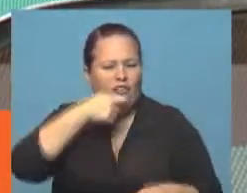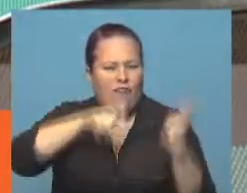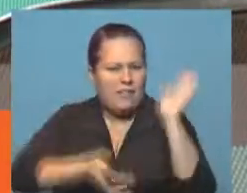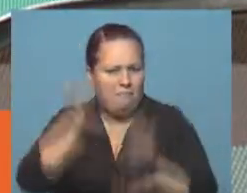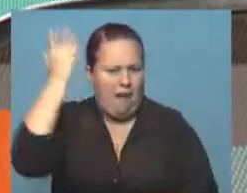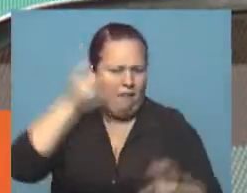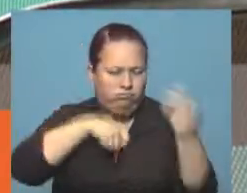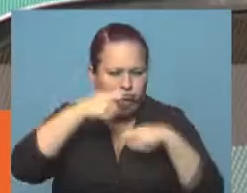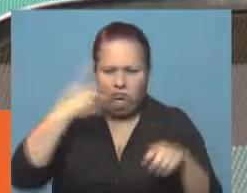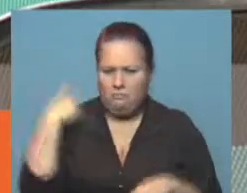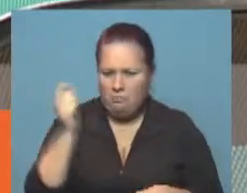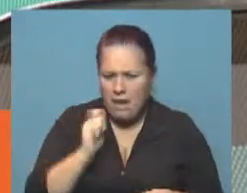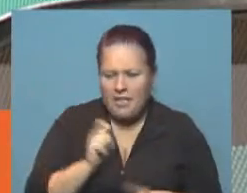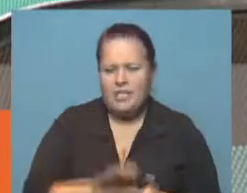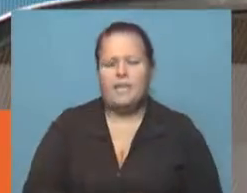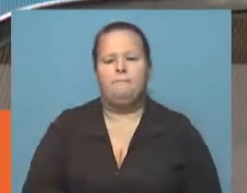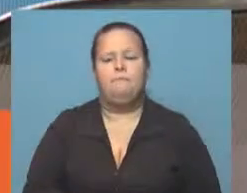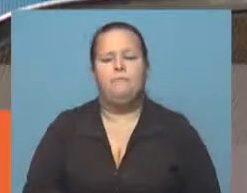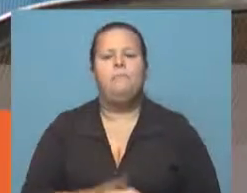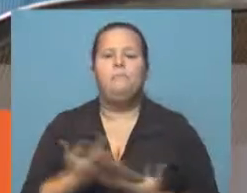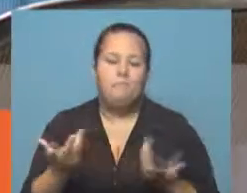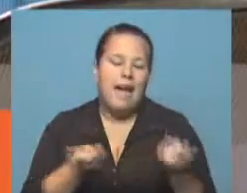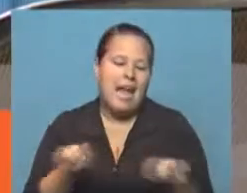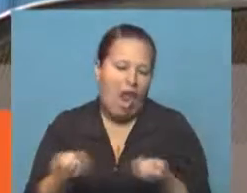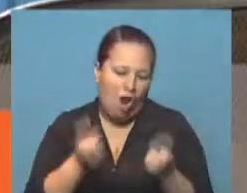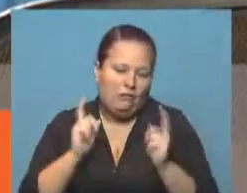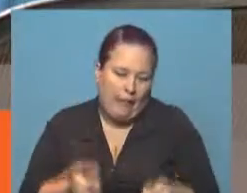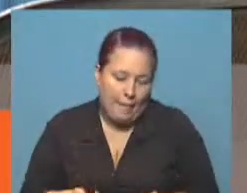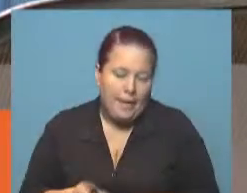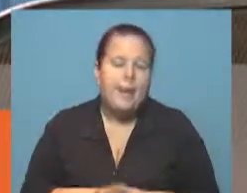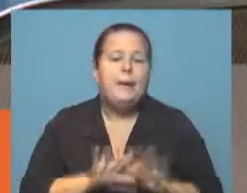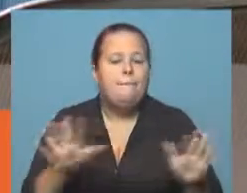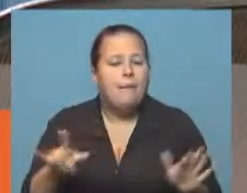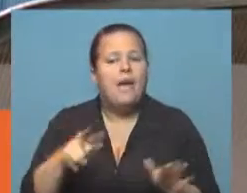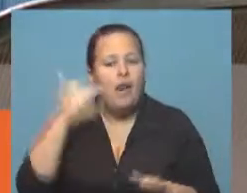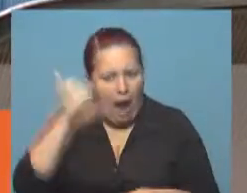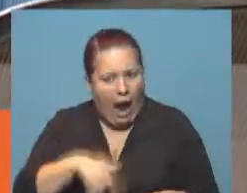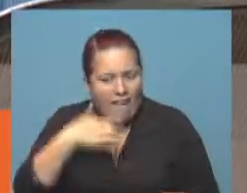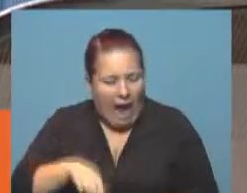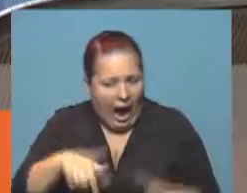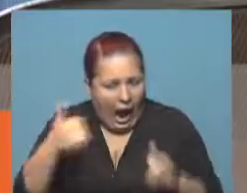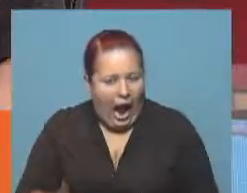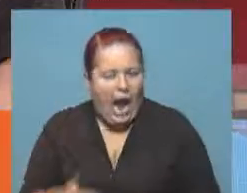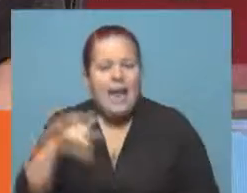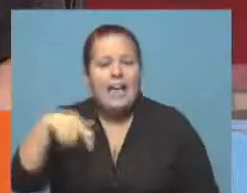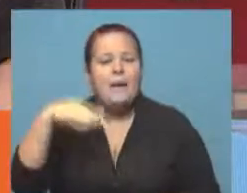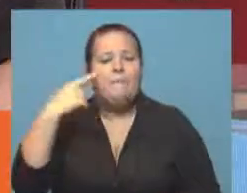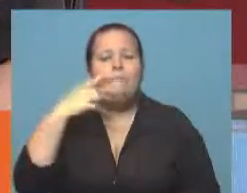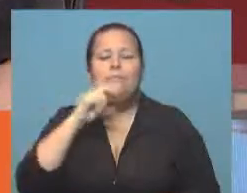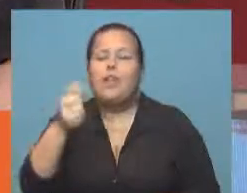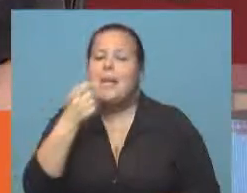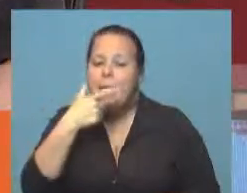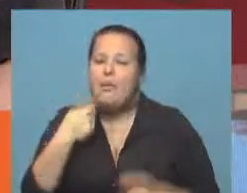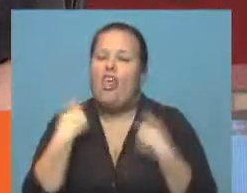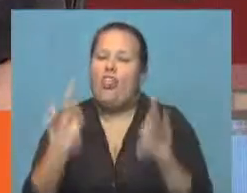este medicamento en los últimos meses. Por supuesto, el negocio detrás. Pero es algo que está pasando, que el misoprostol es un medicamento que se le